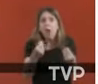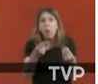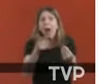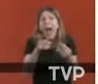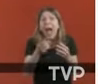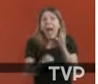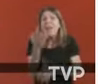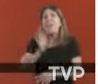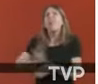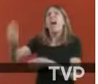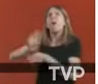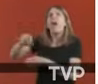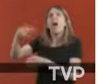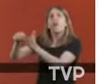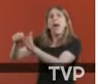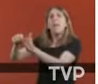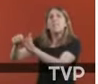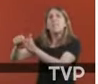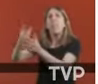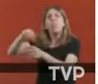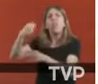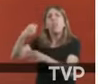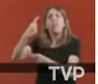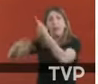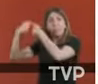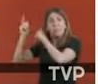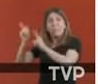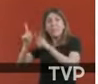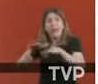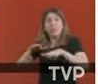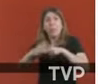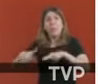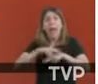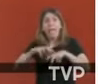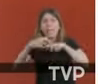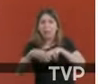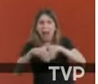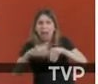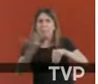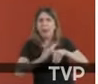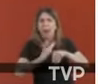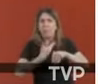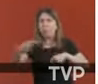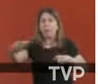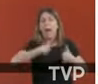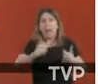único, la represión sobre los pueblos. Ahí nació. En el año